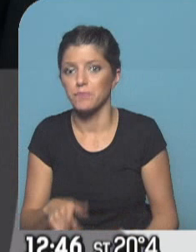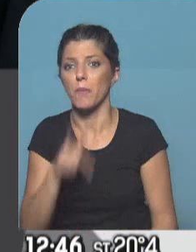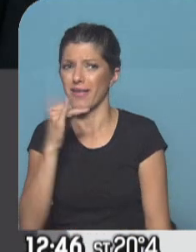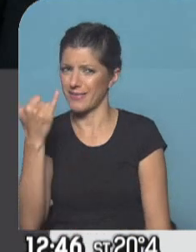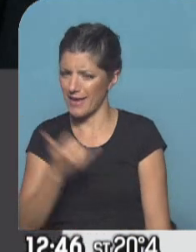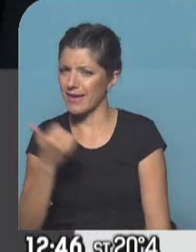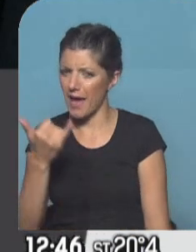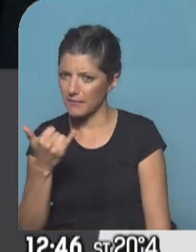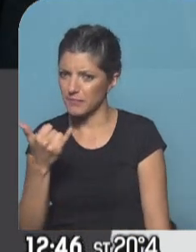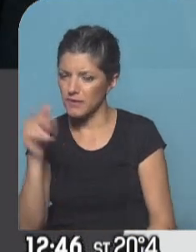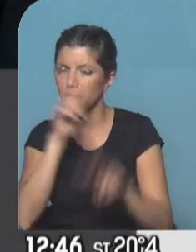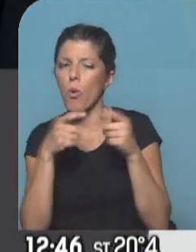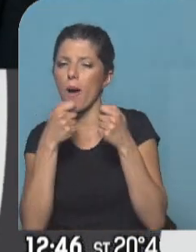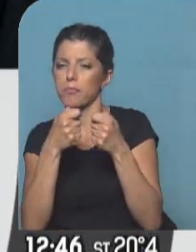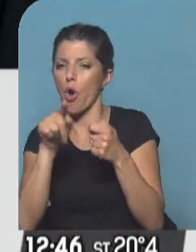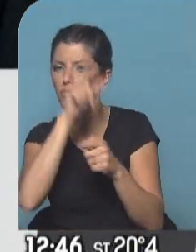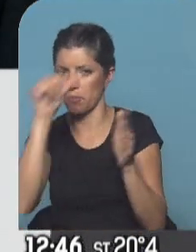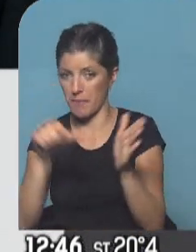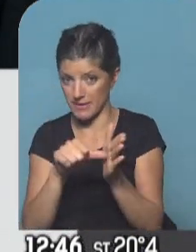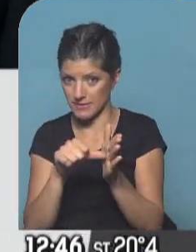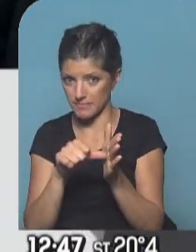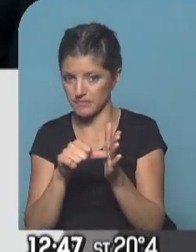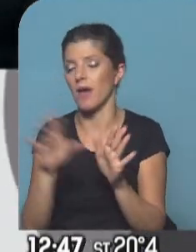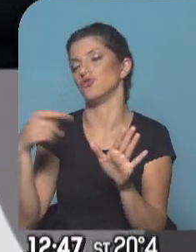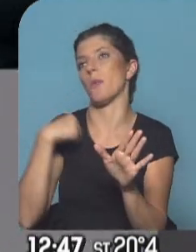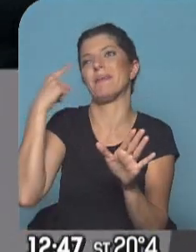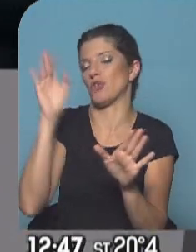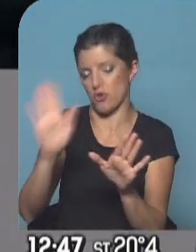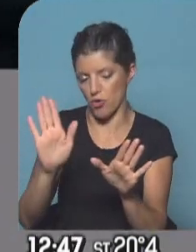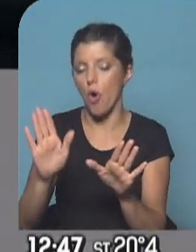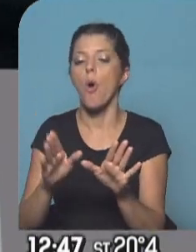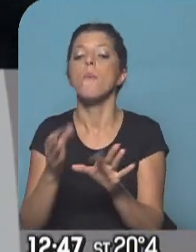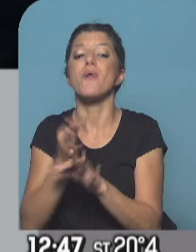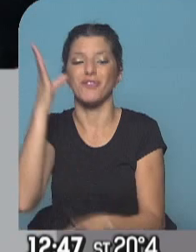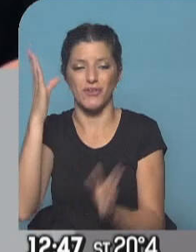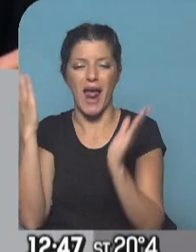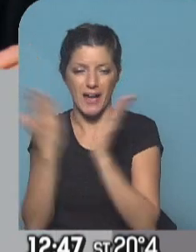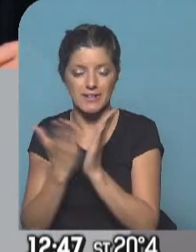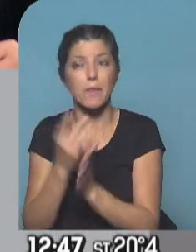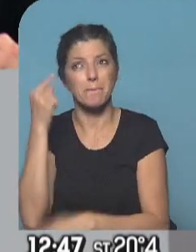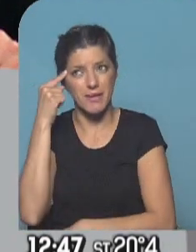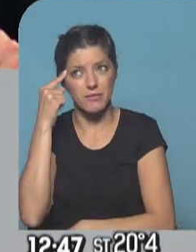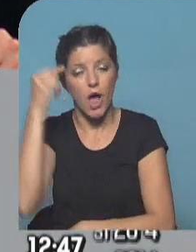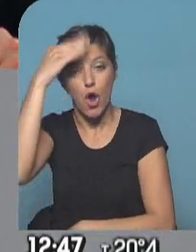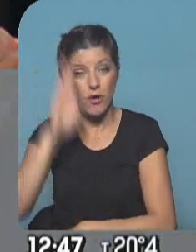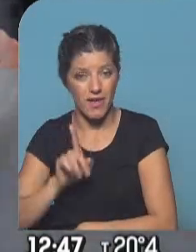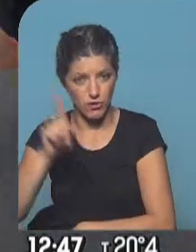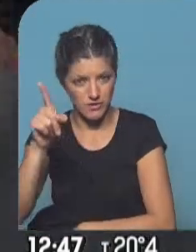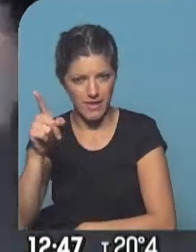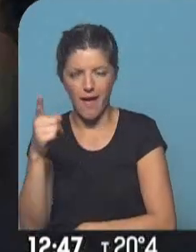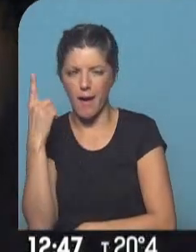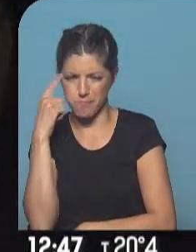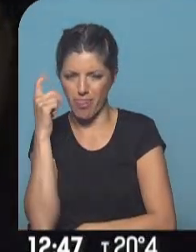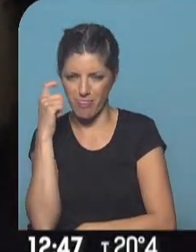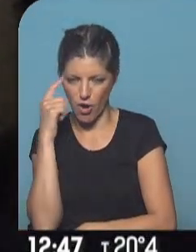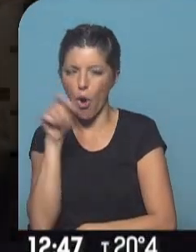que el régimen, no lo creo yo, digamos, los especialistas coinciden en el que el régimen norcoreano aprendió de la experiencia reciente